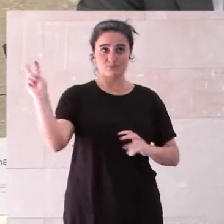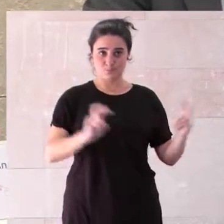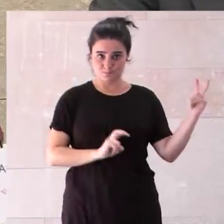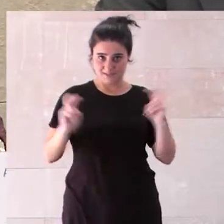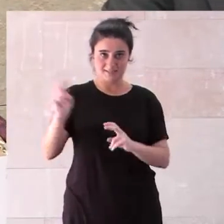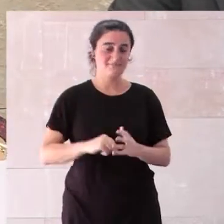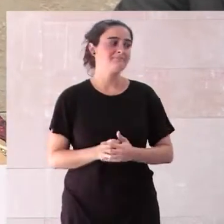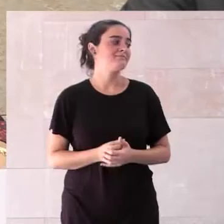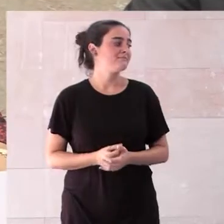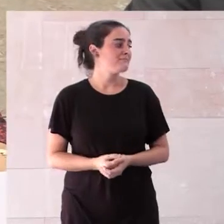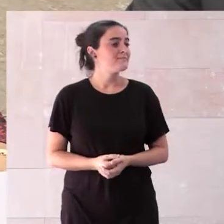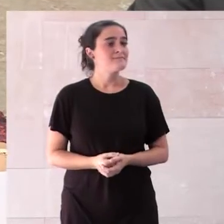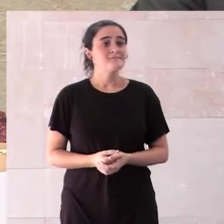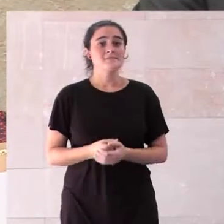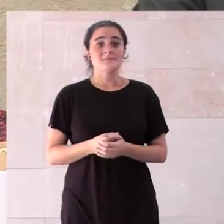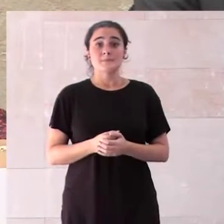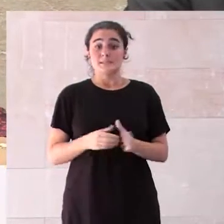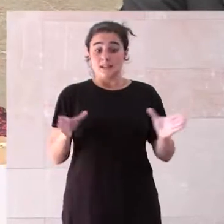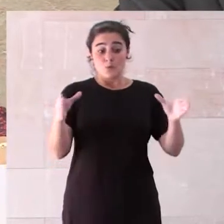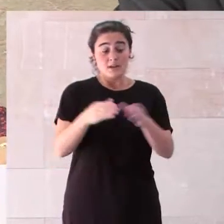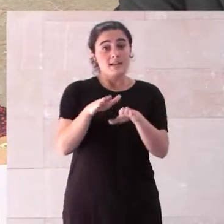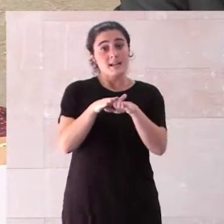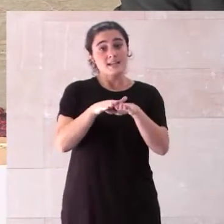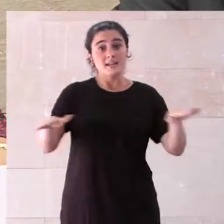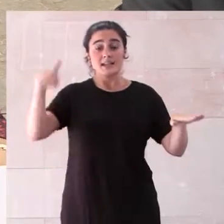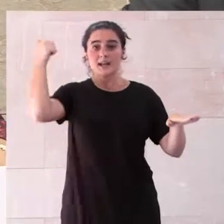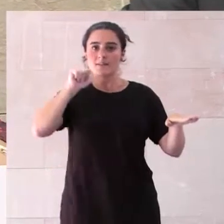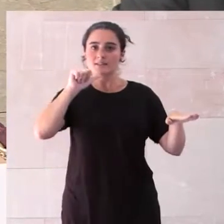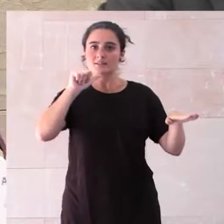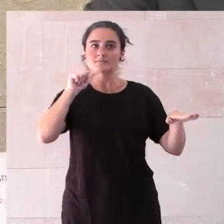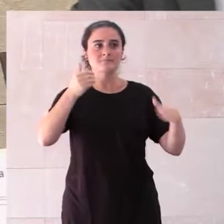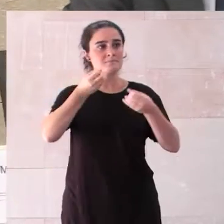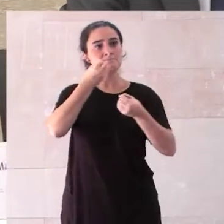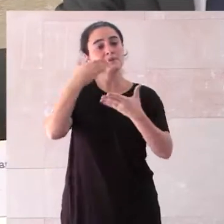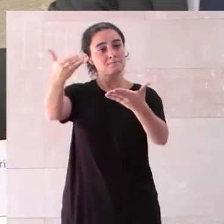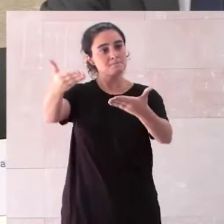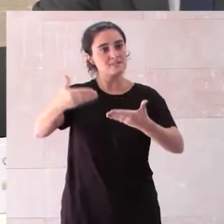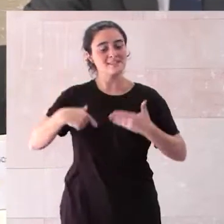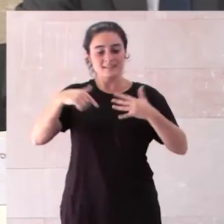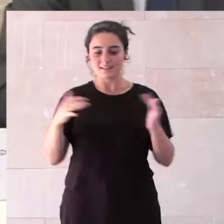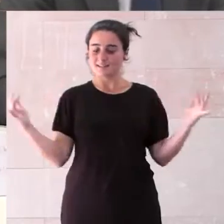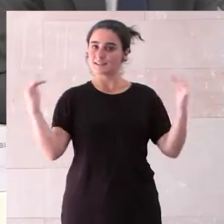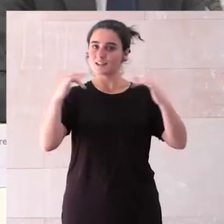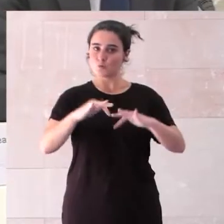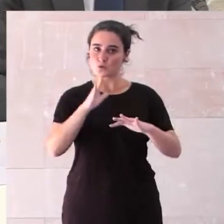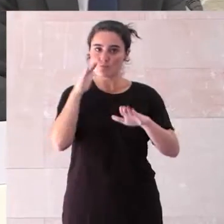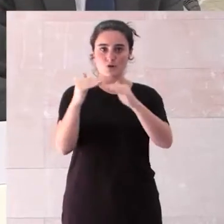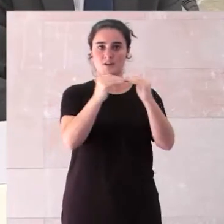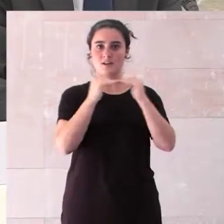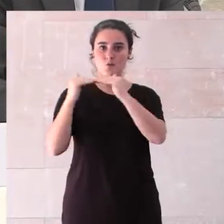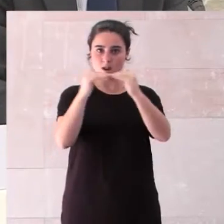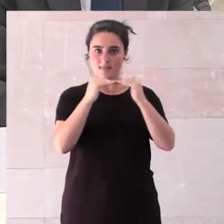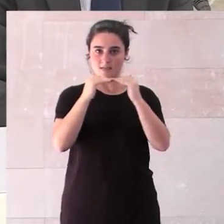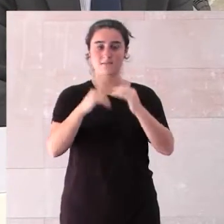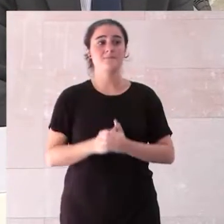etortzeagatik. La cuadrilla de la llanada alavesa os da la bienvenida al Encuentro Comarcal por la Igualdad de este año.